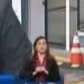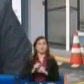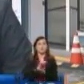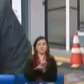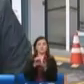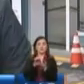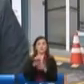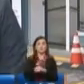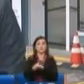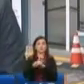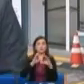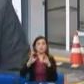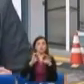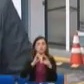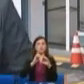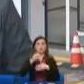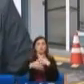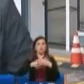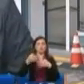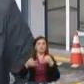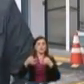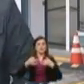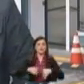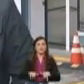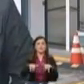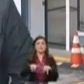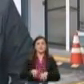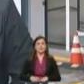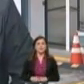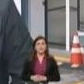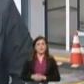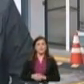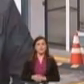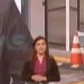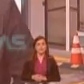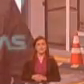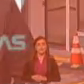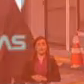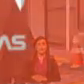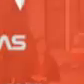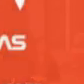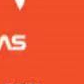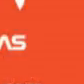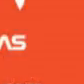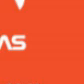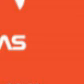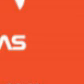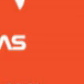Comunicación se tienen previstas el resto de las audiencias. En Quito, Fausto Yepes, 24 horas.